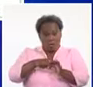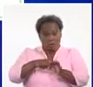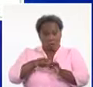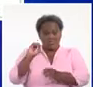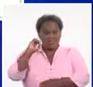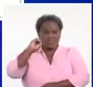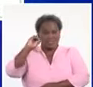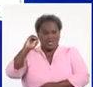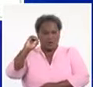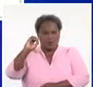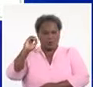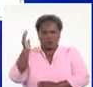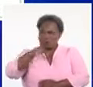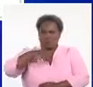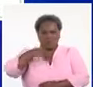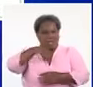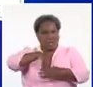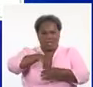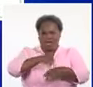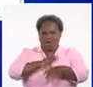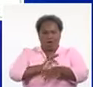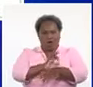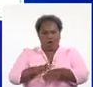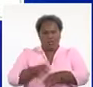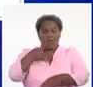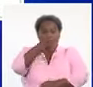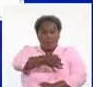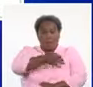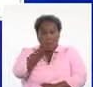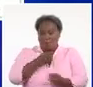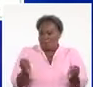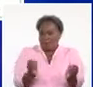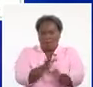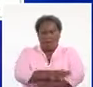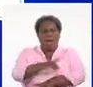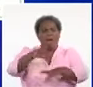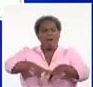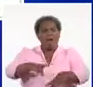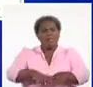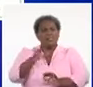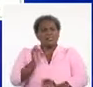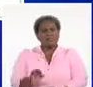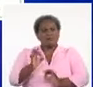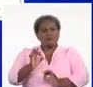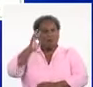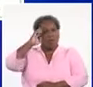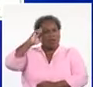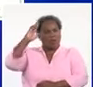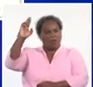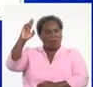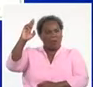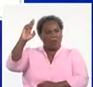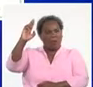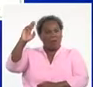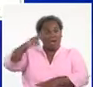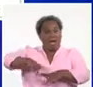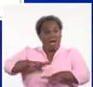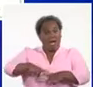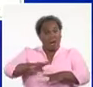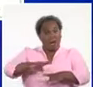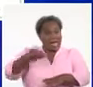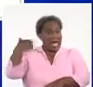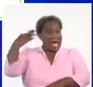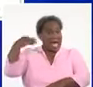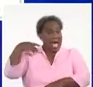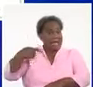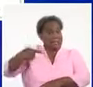Juventud, casos de COVID. Y yo digo porque La Habana, siempre recordamos que estuvo entre los primeros lugares, y